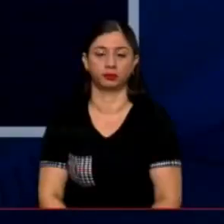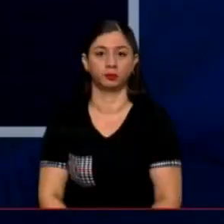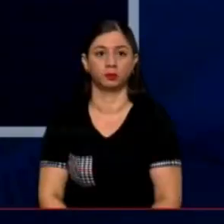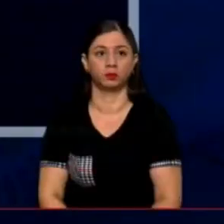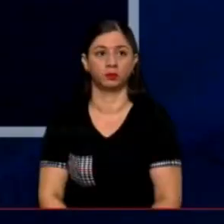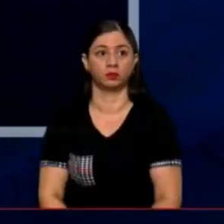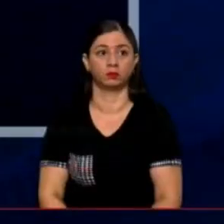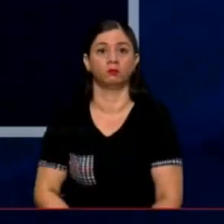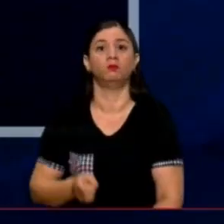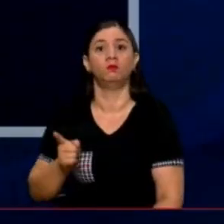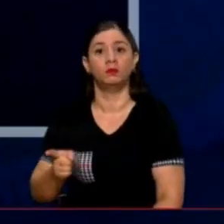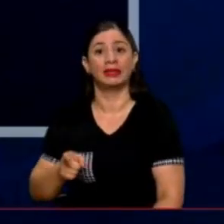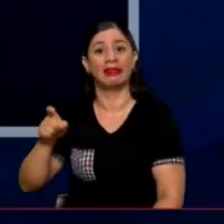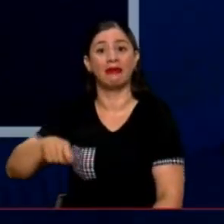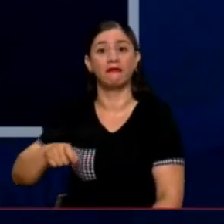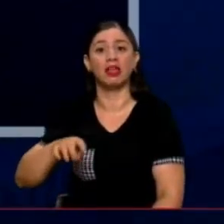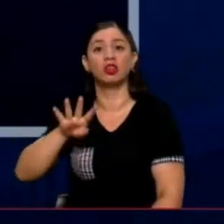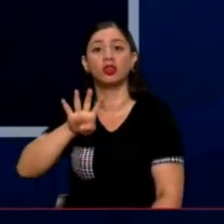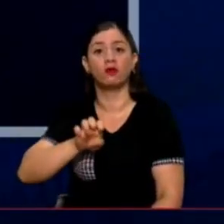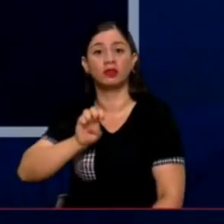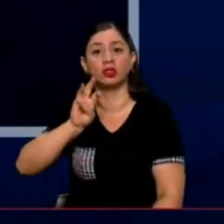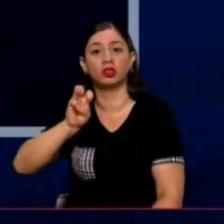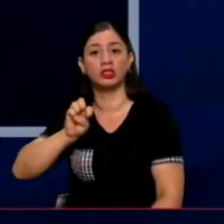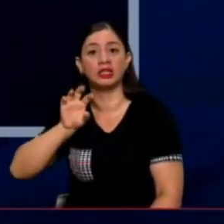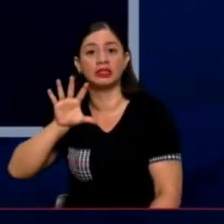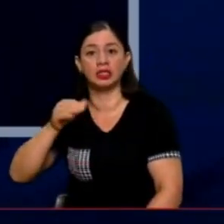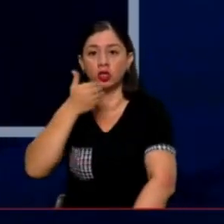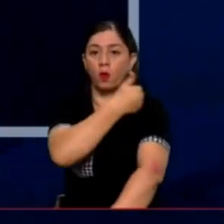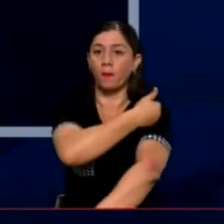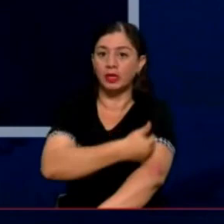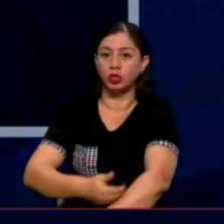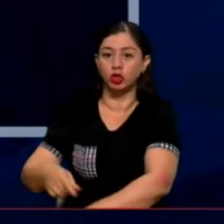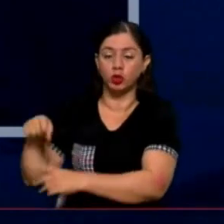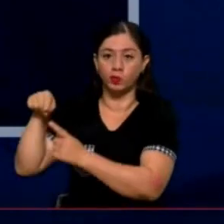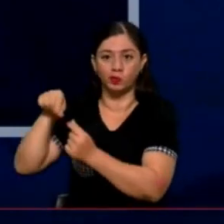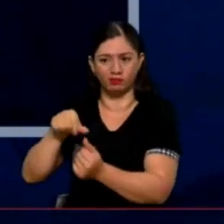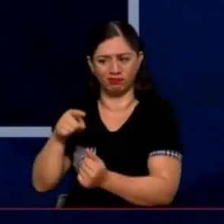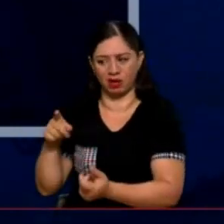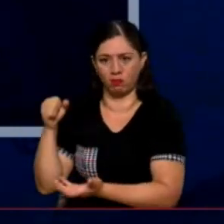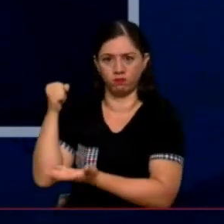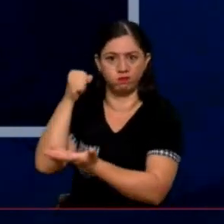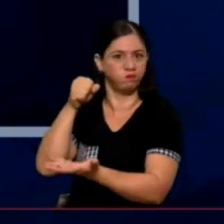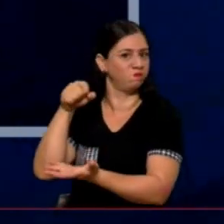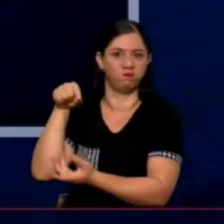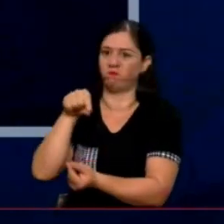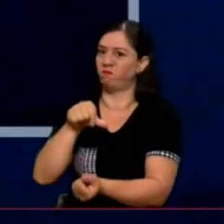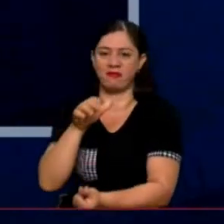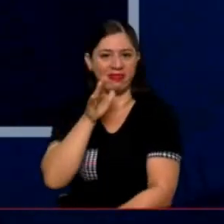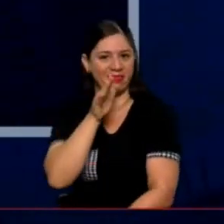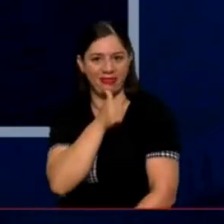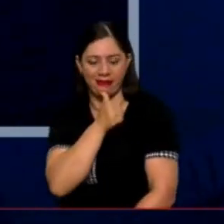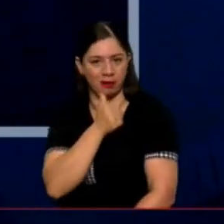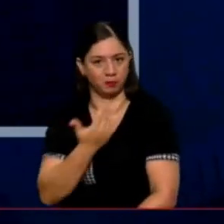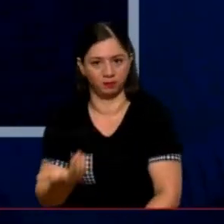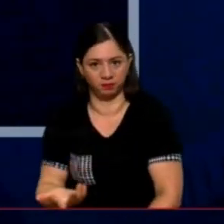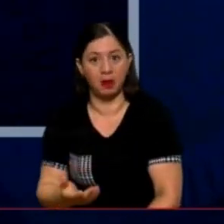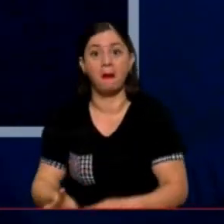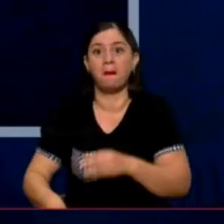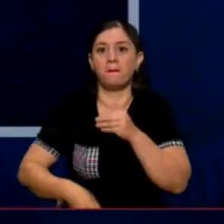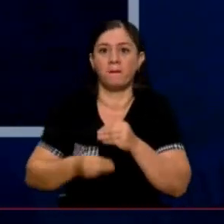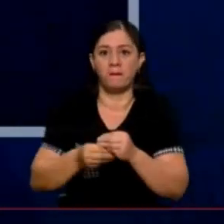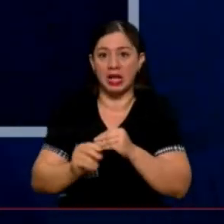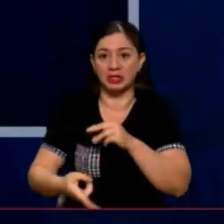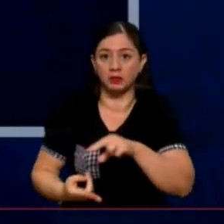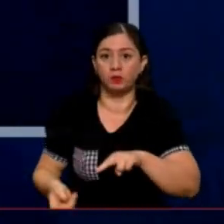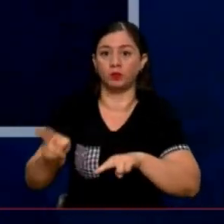El tribunal debió haber recibido a la fecha 985 millones de pesos, pero ese dinero no llegó a sus arcas. A esto se suma el incremento